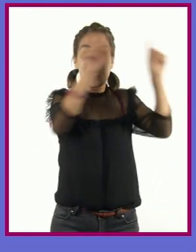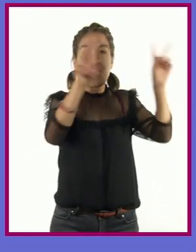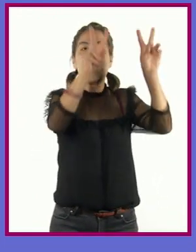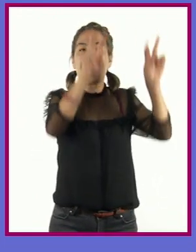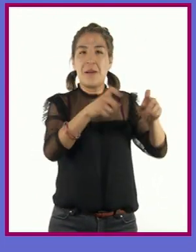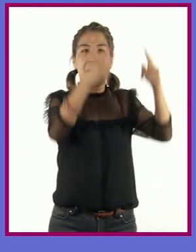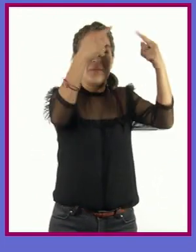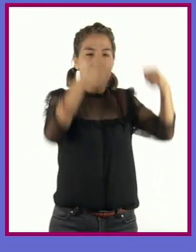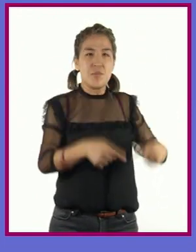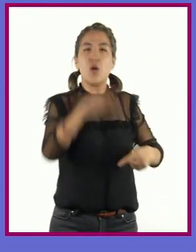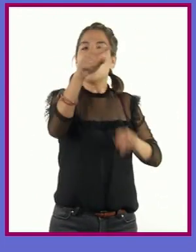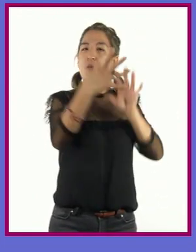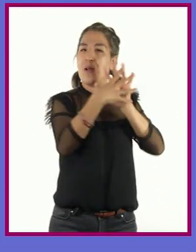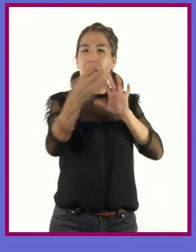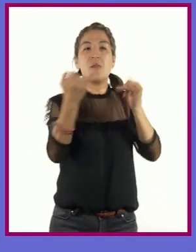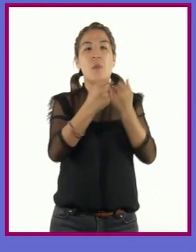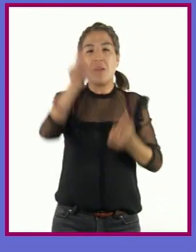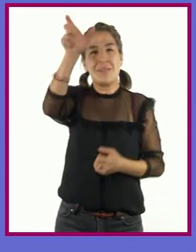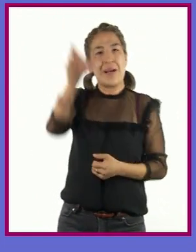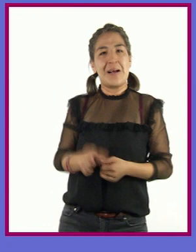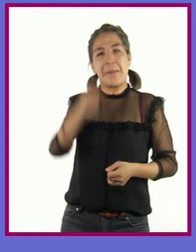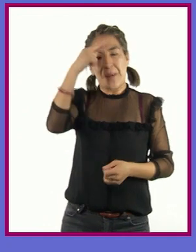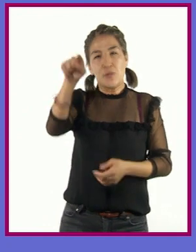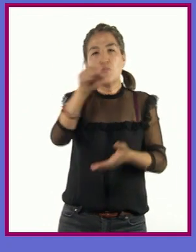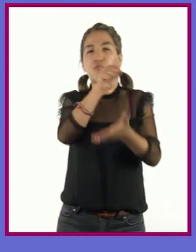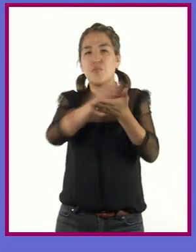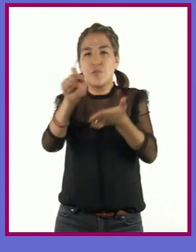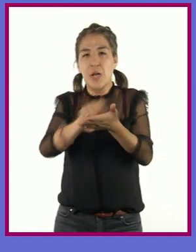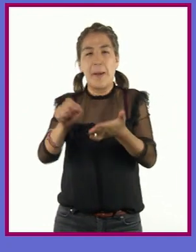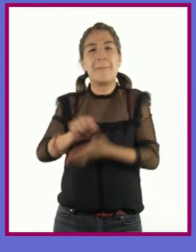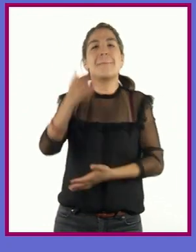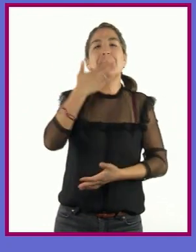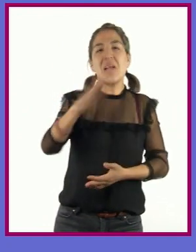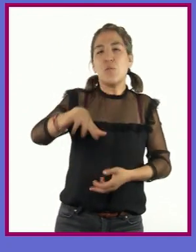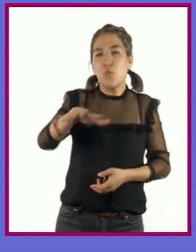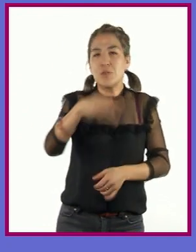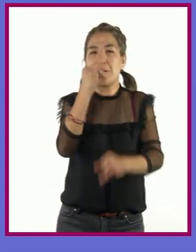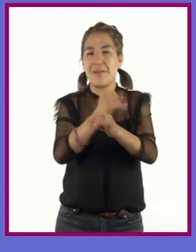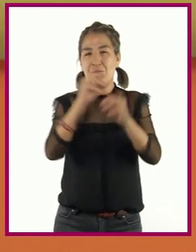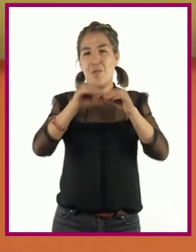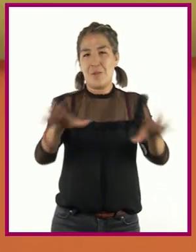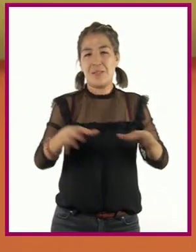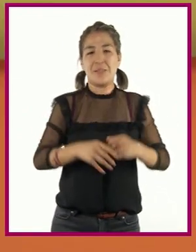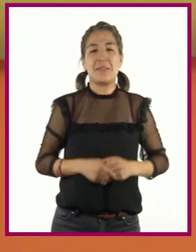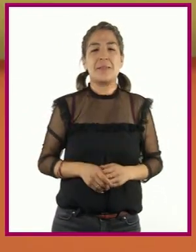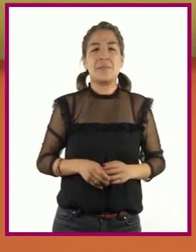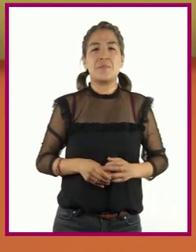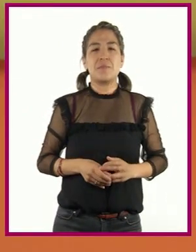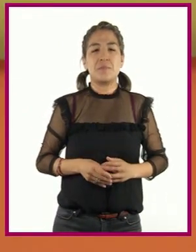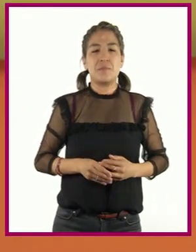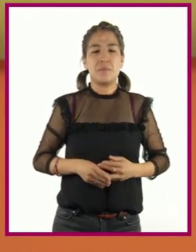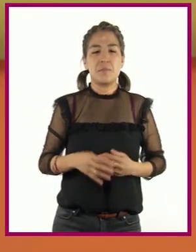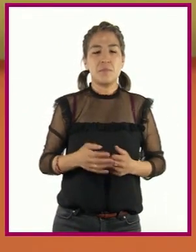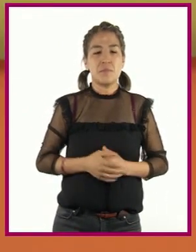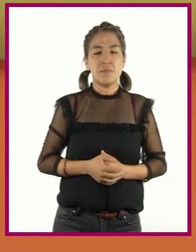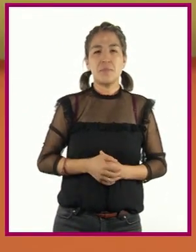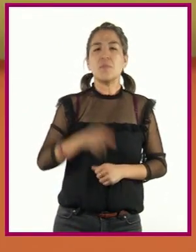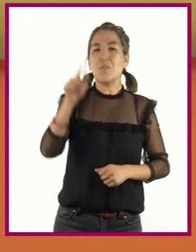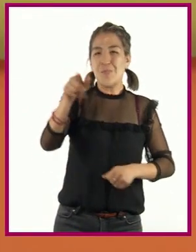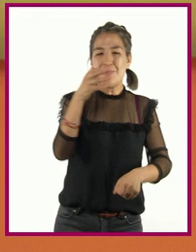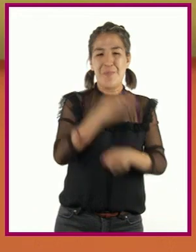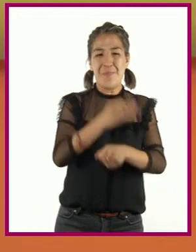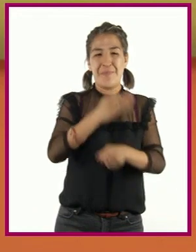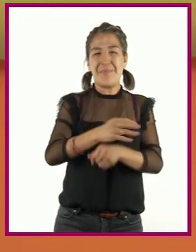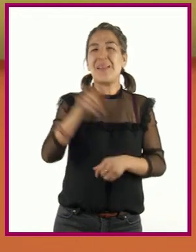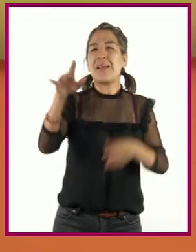del mismo llenen los aspectos solicitados para realizar una correcta búsqueda de información. Enrique, de acuerdo con